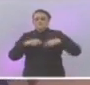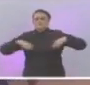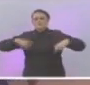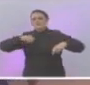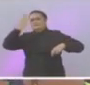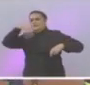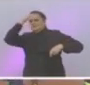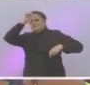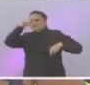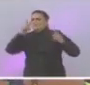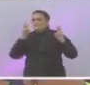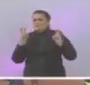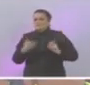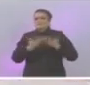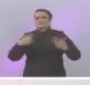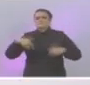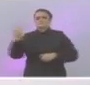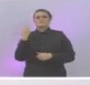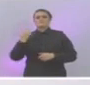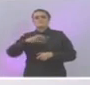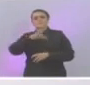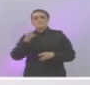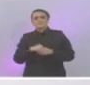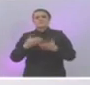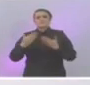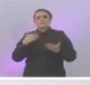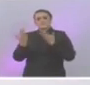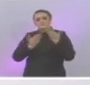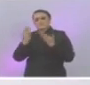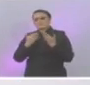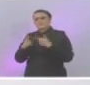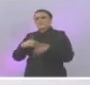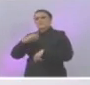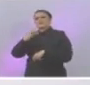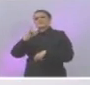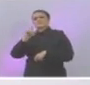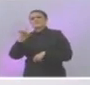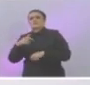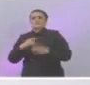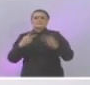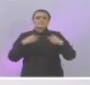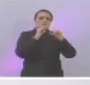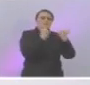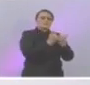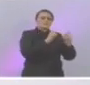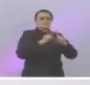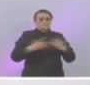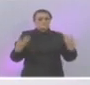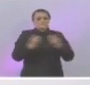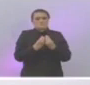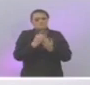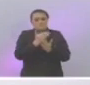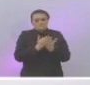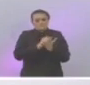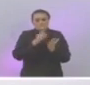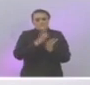y también este seminario se complementará con un estudio en colaboración con el CIDE y la sociedad civil. Por otra